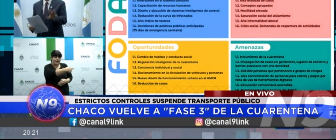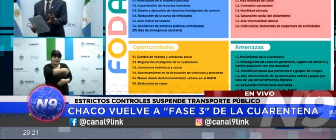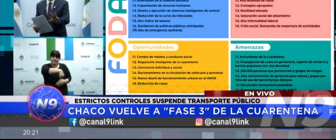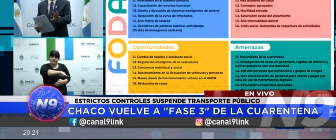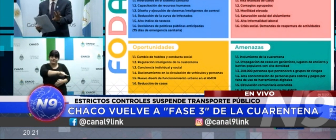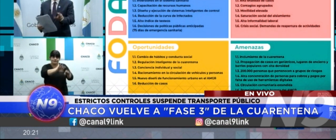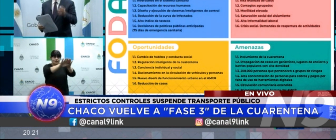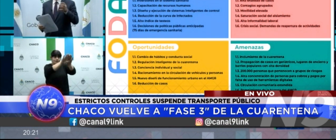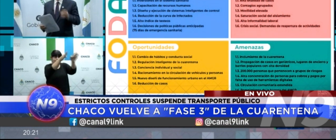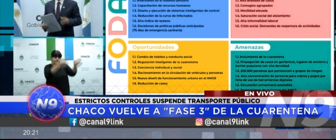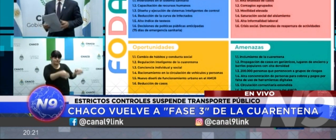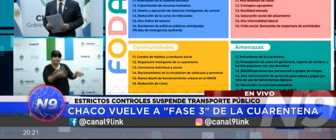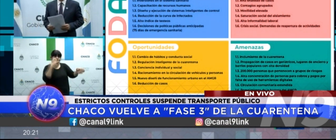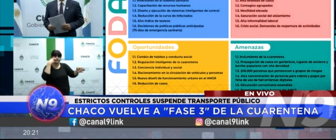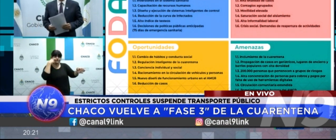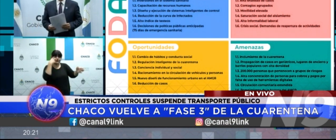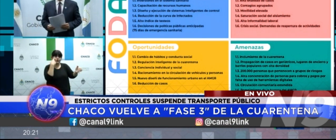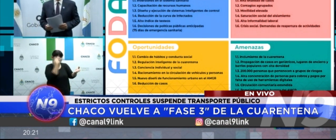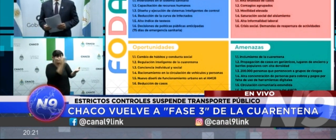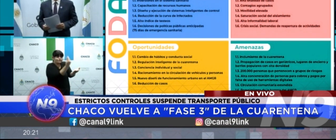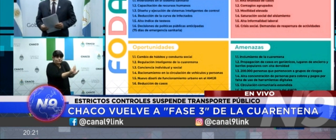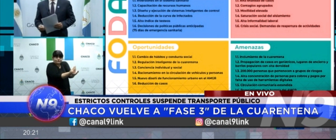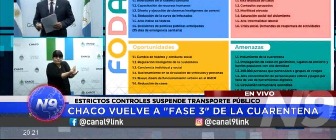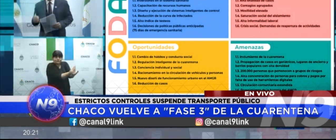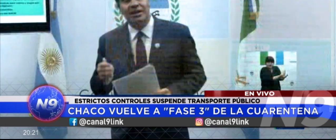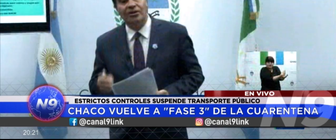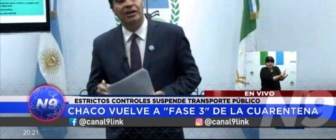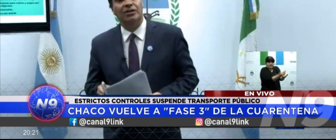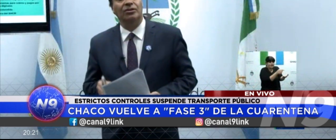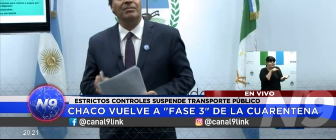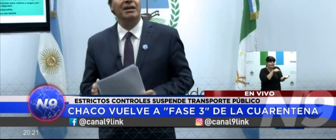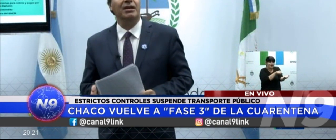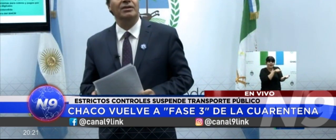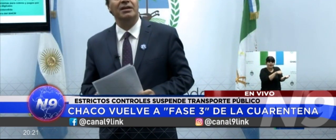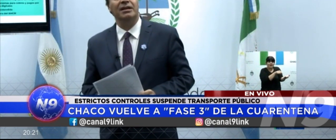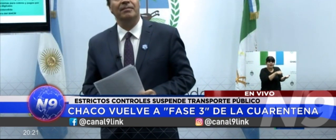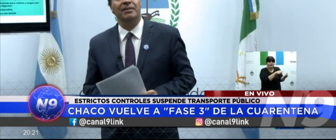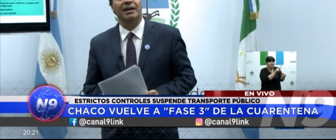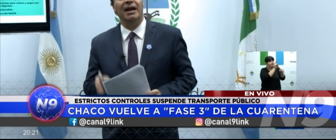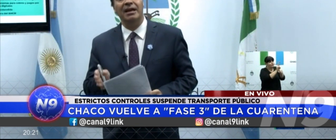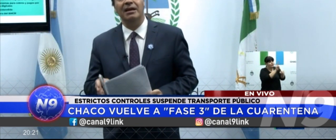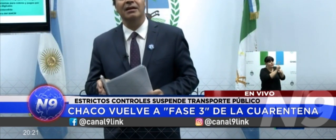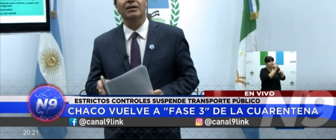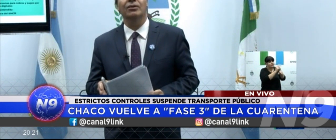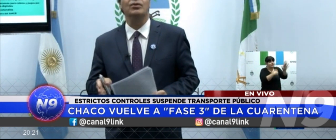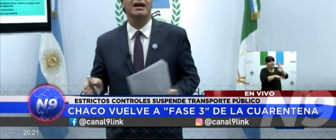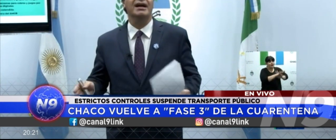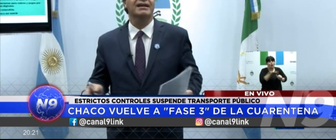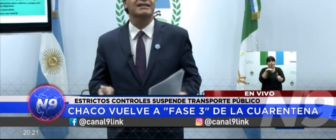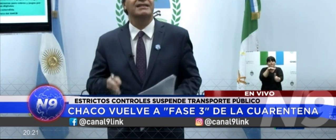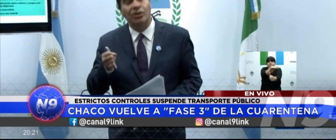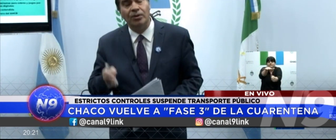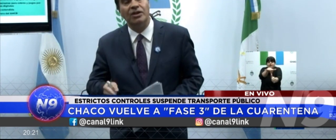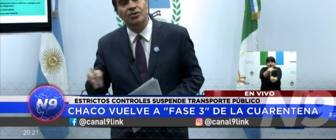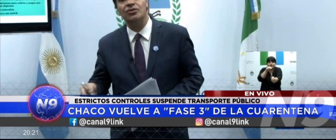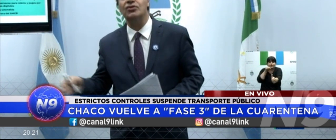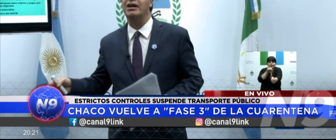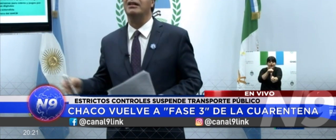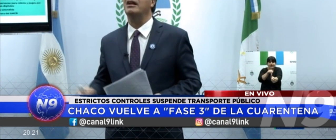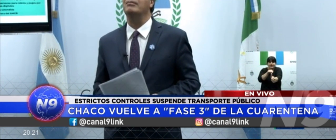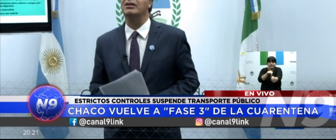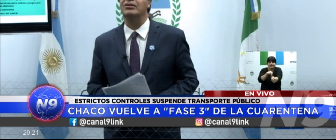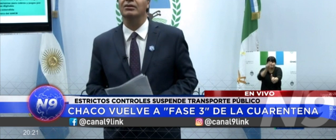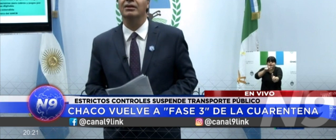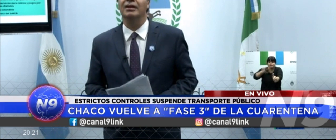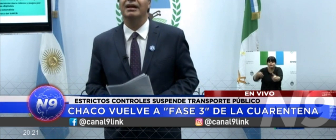barrios con alta densidad de población. En ese contexto, también quiero decir que hay una saturación